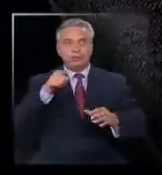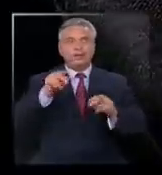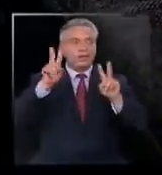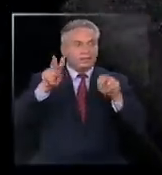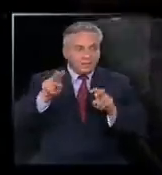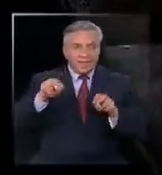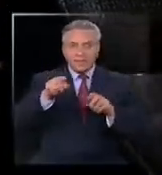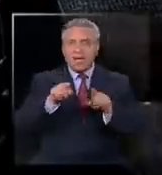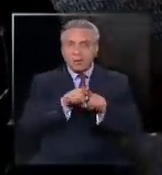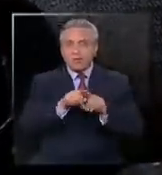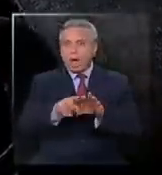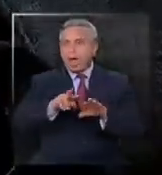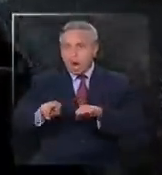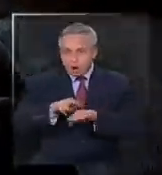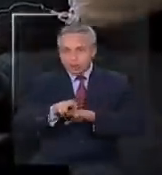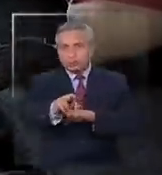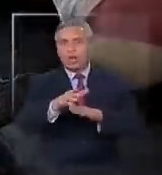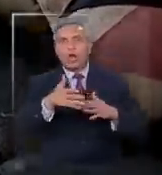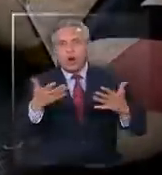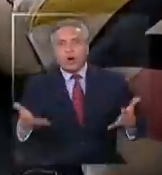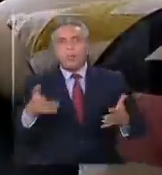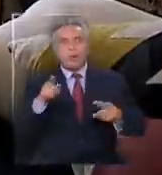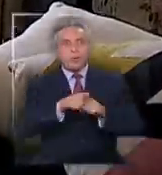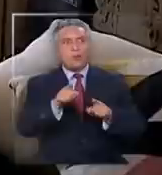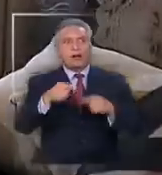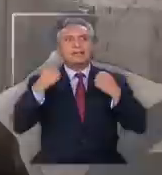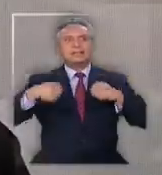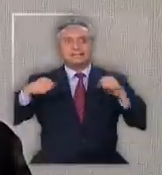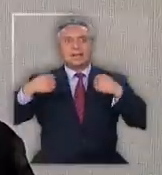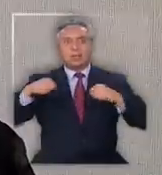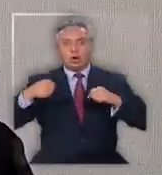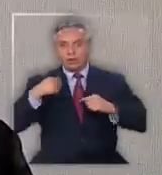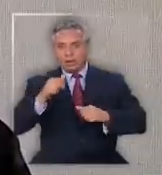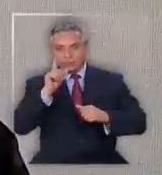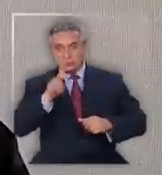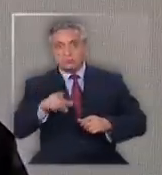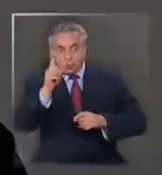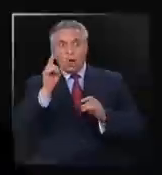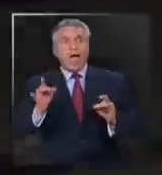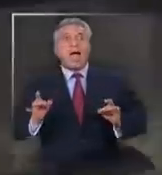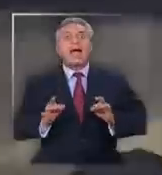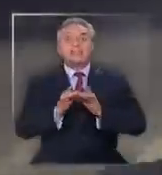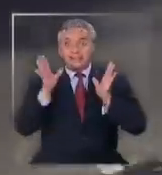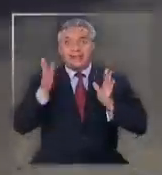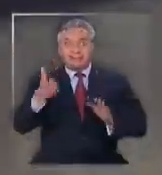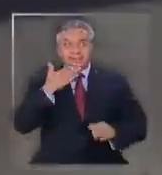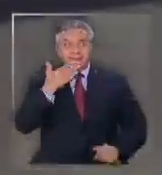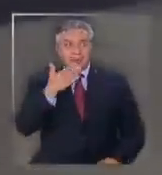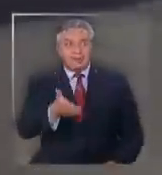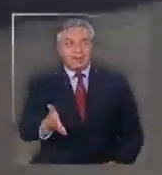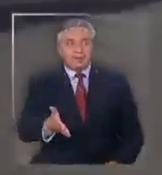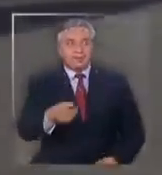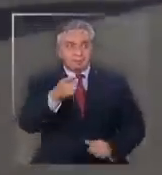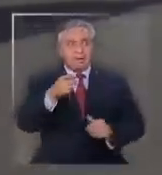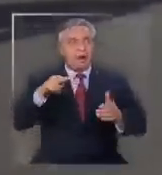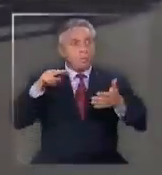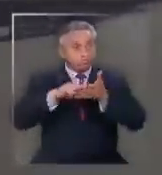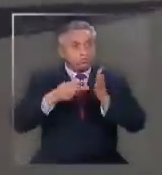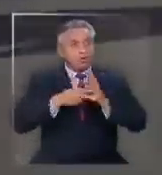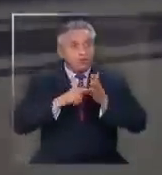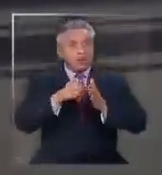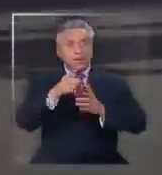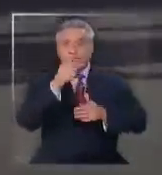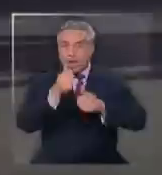logístico en ruta? ¿De cómo fue tratado cada uno de los deportistas también? ¿Hubo un accidente también entre medio? Algunos de los problemas denunciados